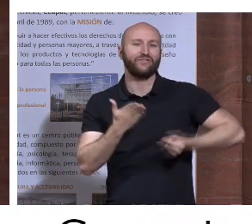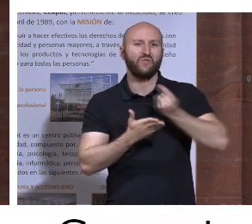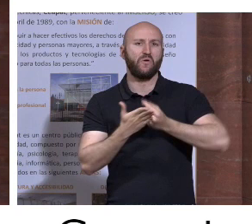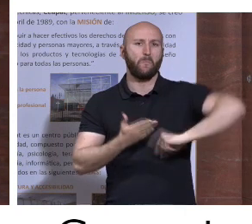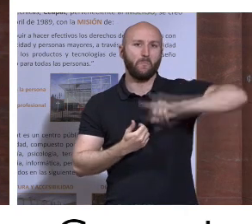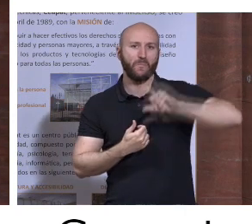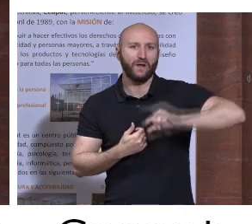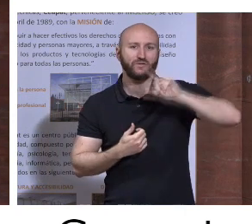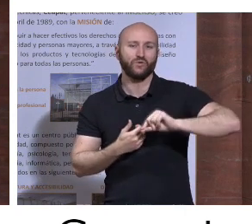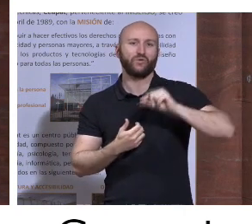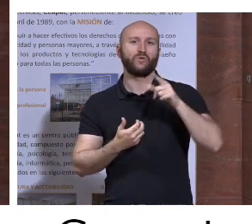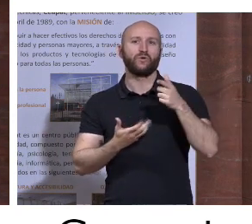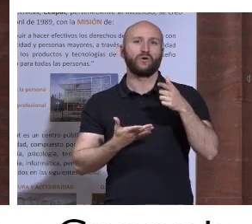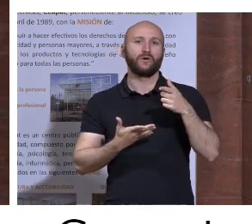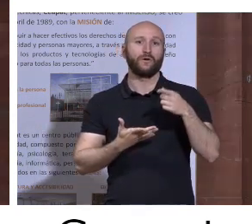coste